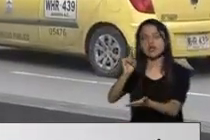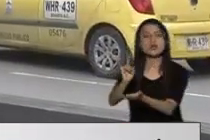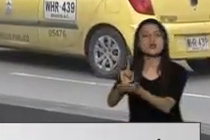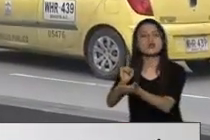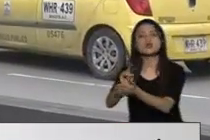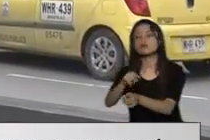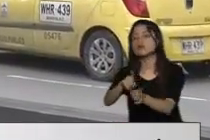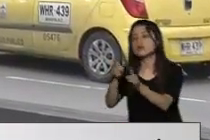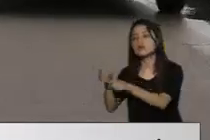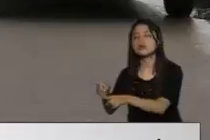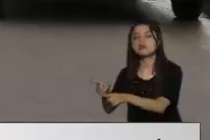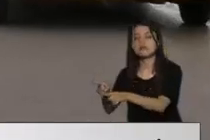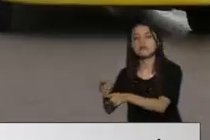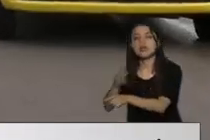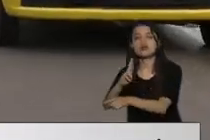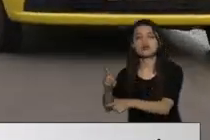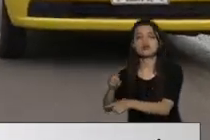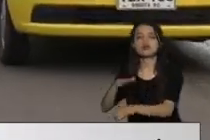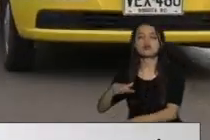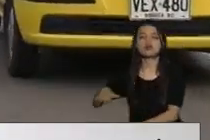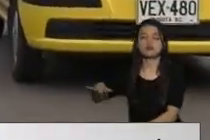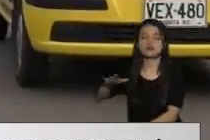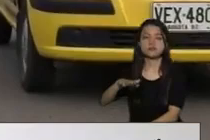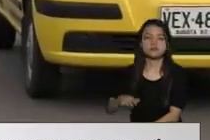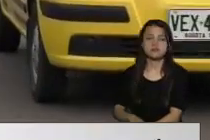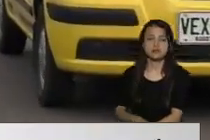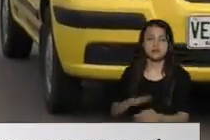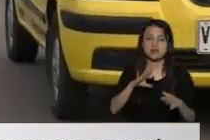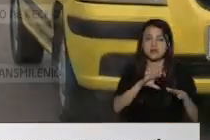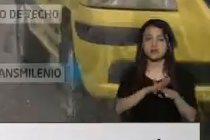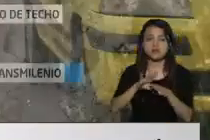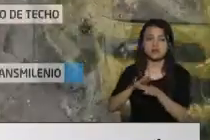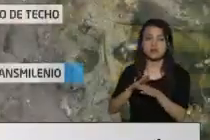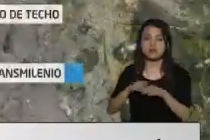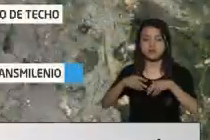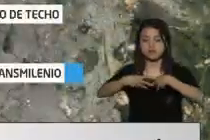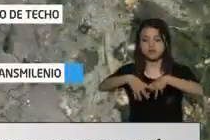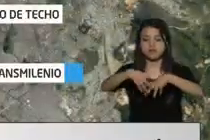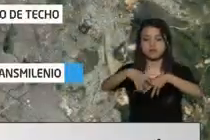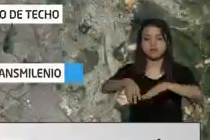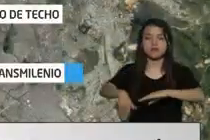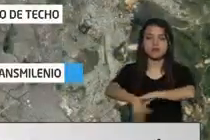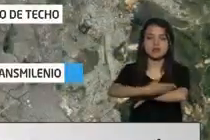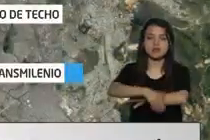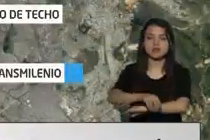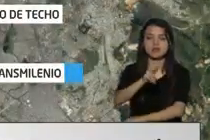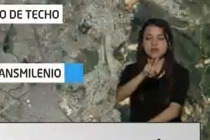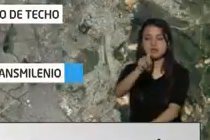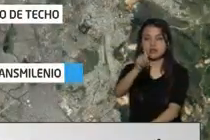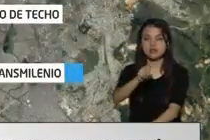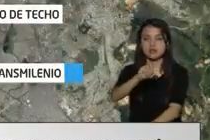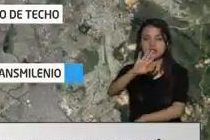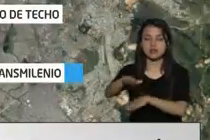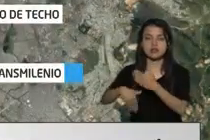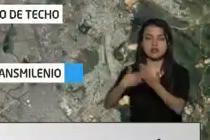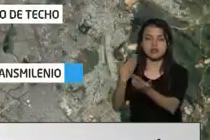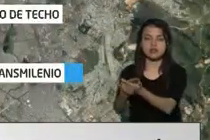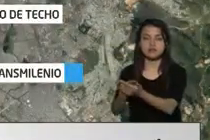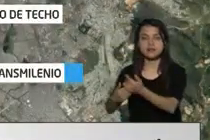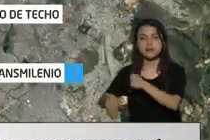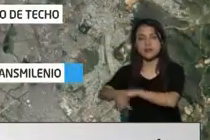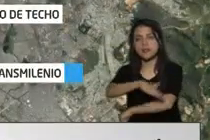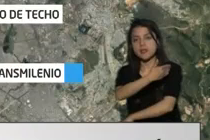sur de la ciudad. También tener en cuenta que ellos avisaron que iban a hacer una marcha sobre la calle 26 desde la carrera tercera hasta inmediaciones del